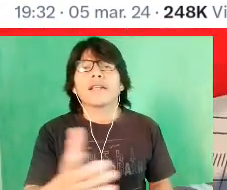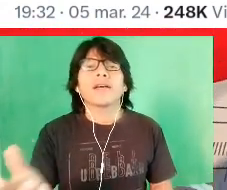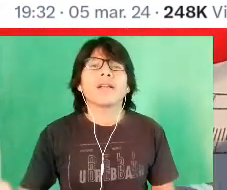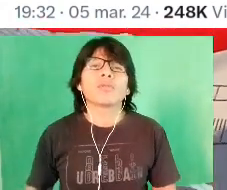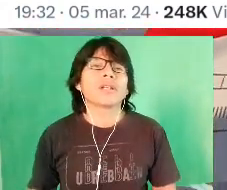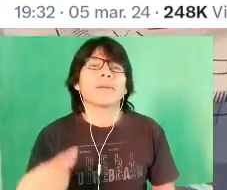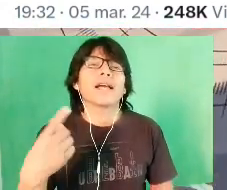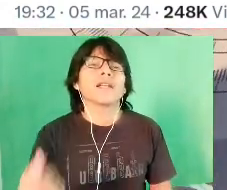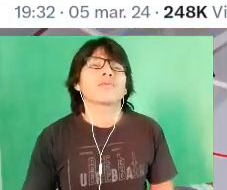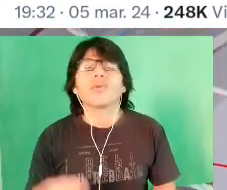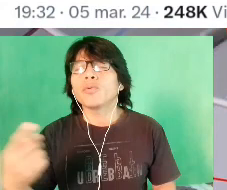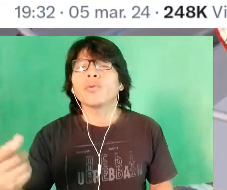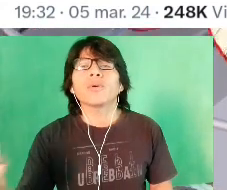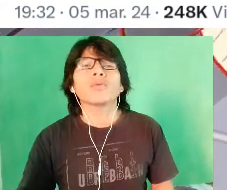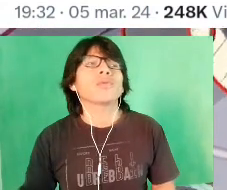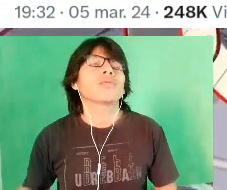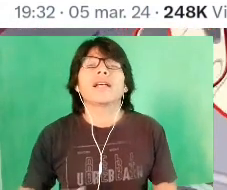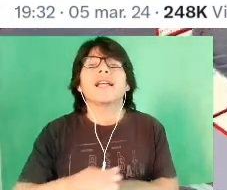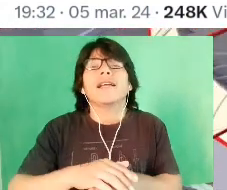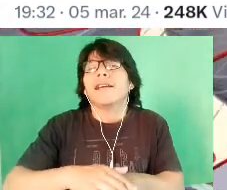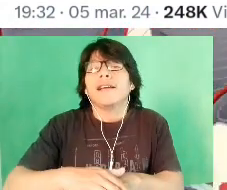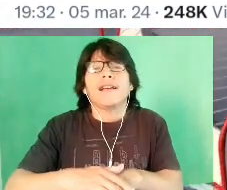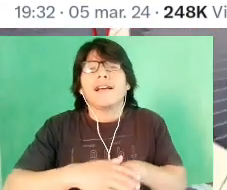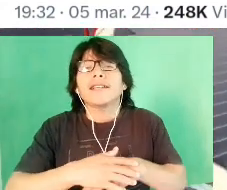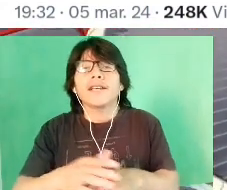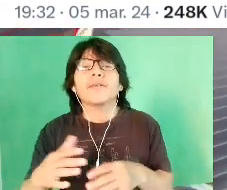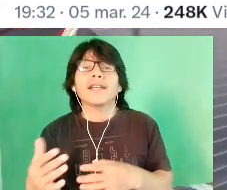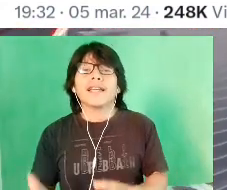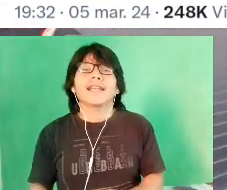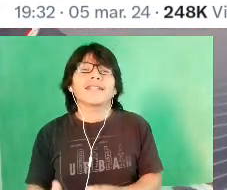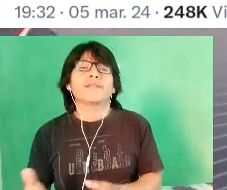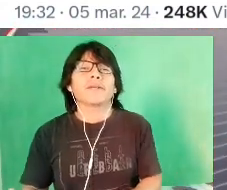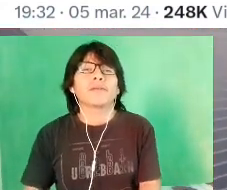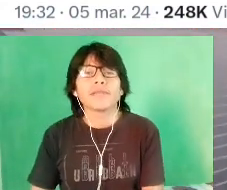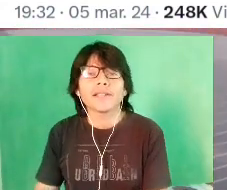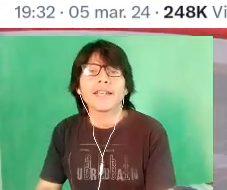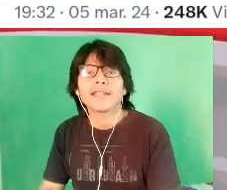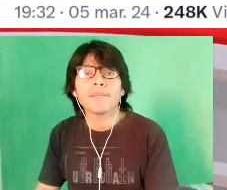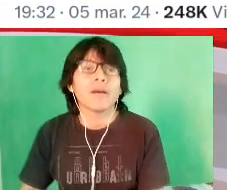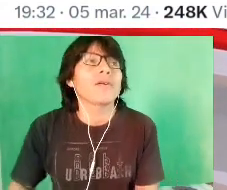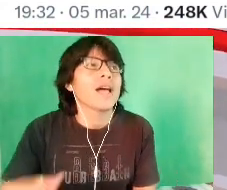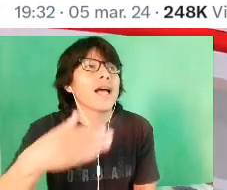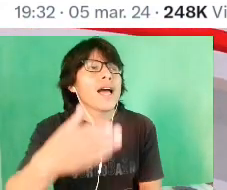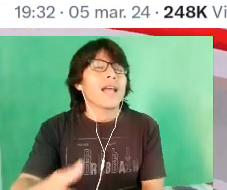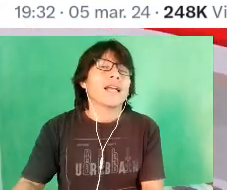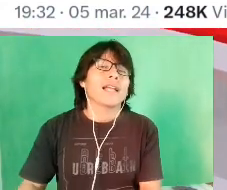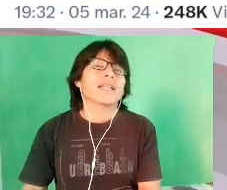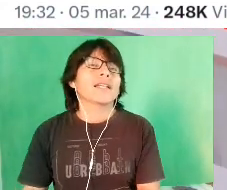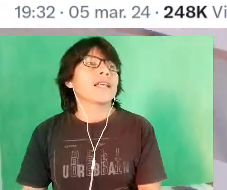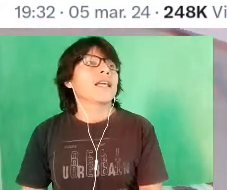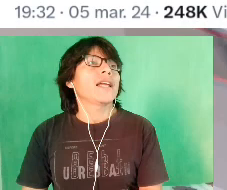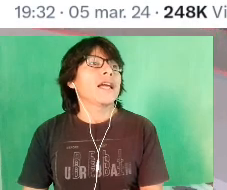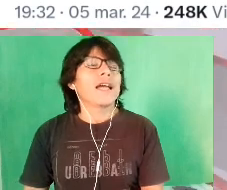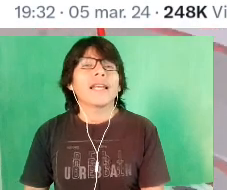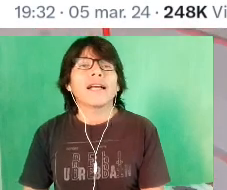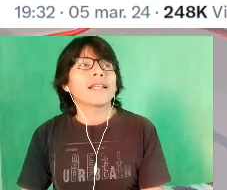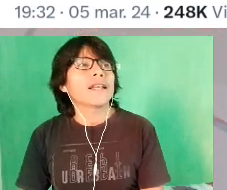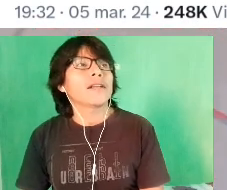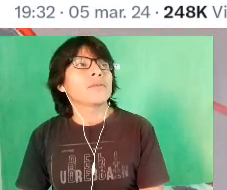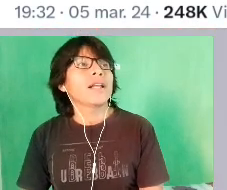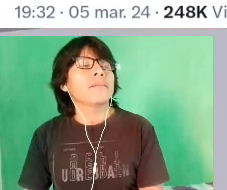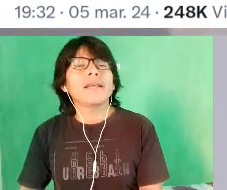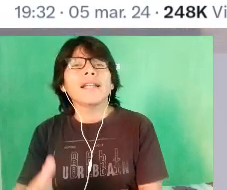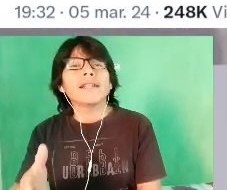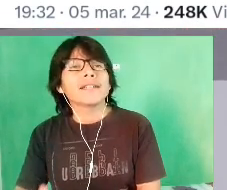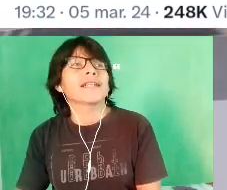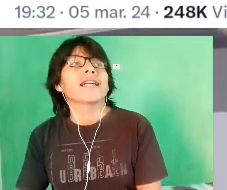o la tabla del multiplicar en uno, uno por uno, uno. Háganse de cuenta que eran así las preguntas que le hacía Paola a la candidata de Alejandra